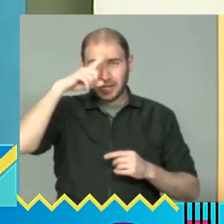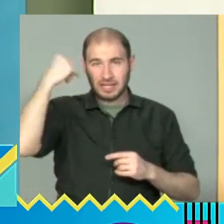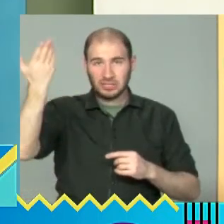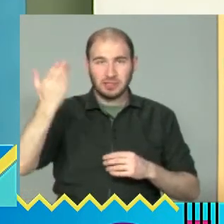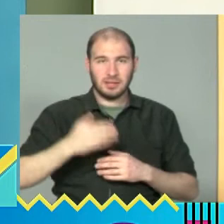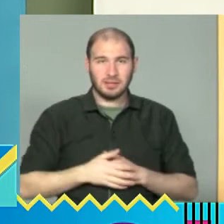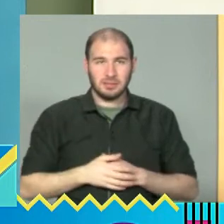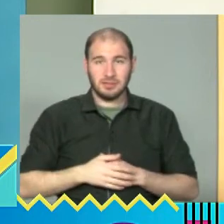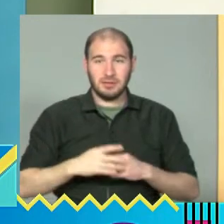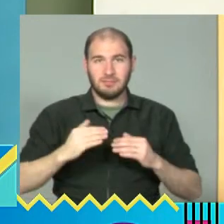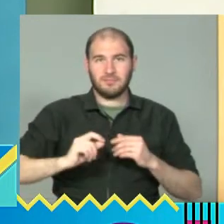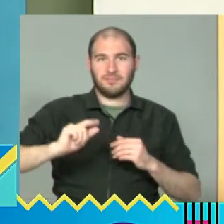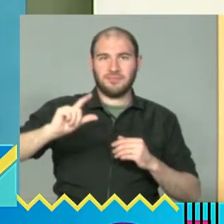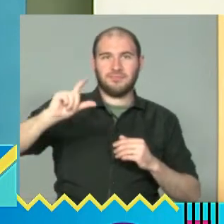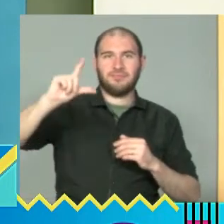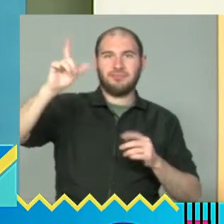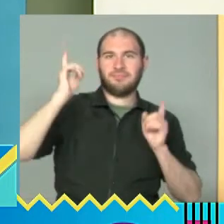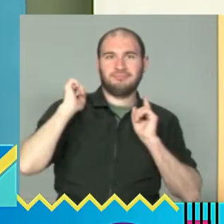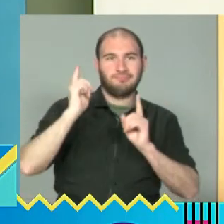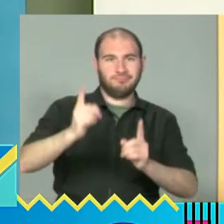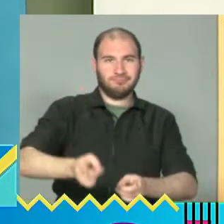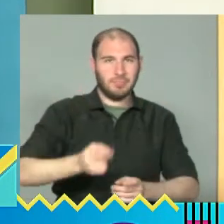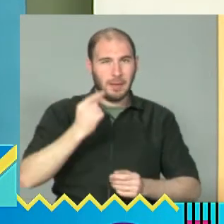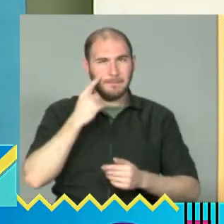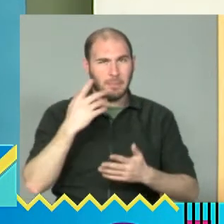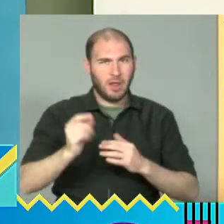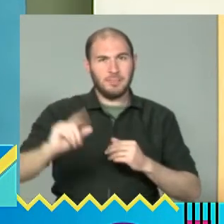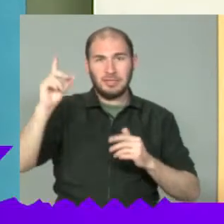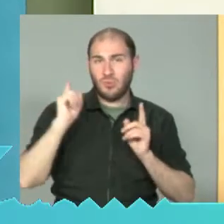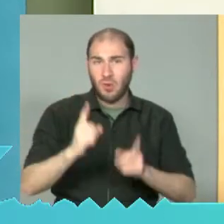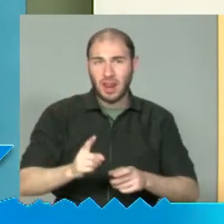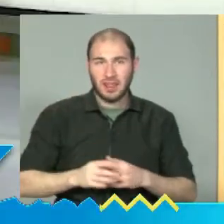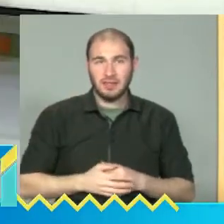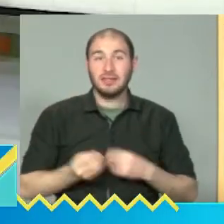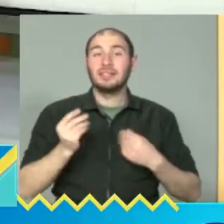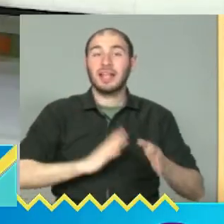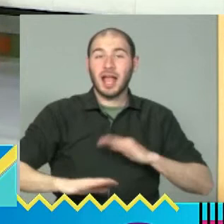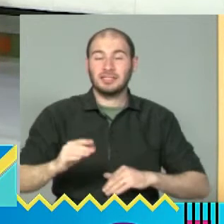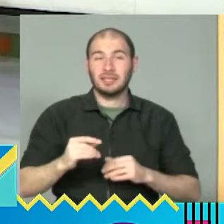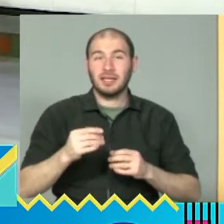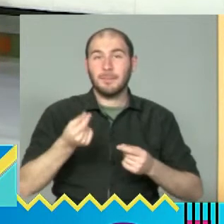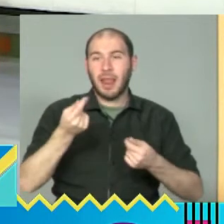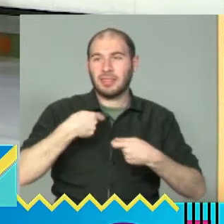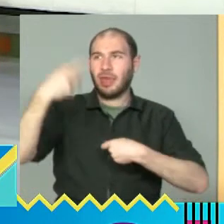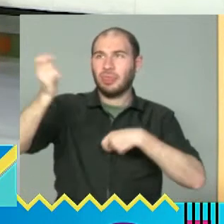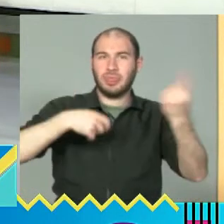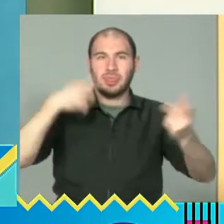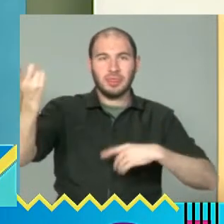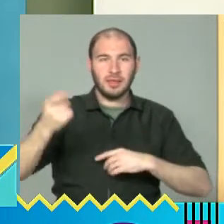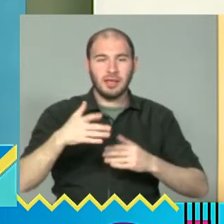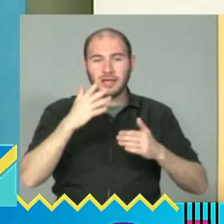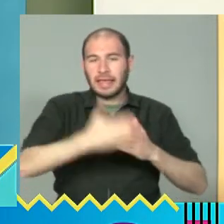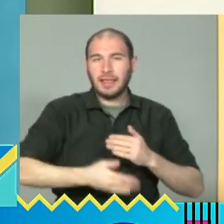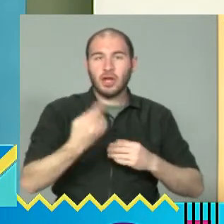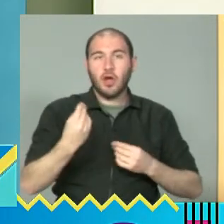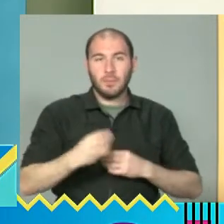internacionales siguen en aumento o al menos se avisora que pueden seguir aumentando. ¿Qué hacemos con la fuga de capitales? ¿Cómo retenemos o no